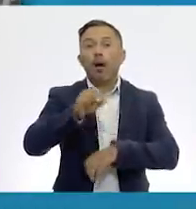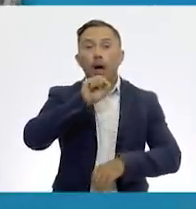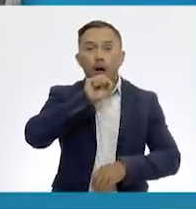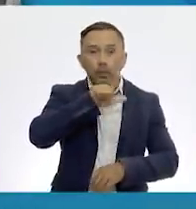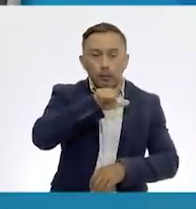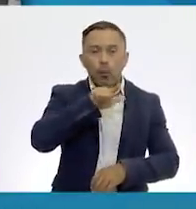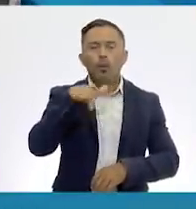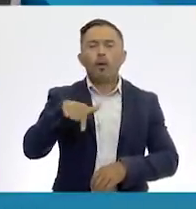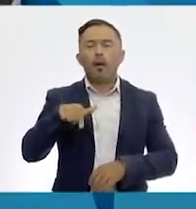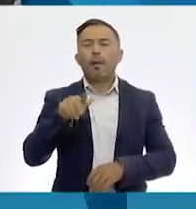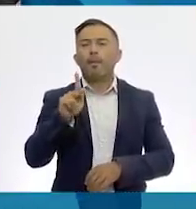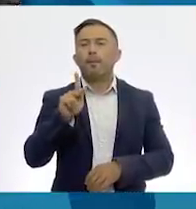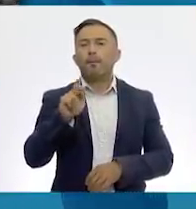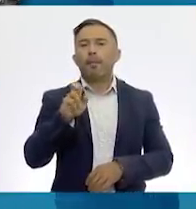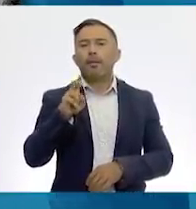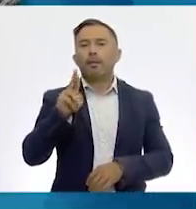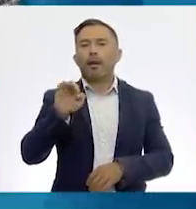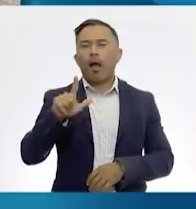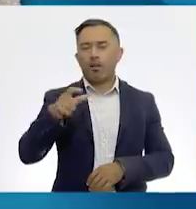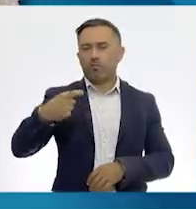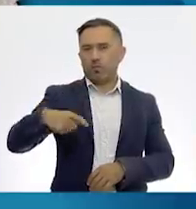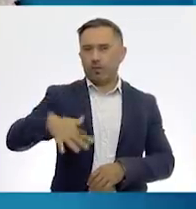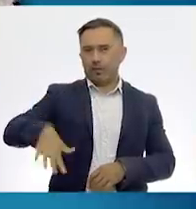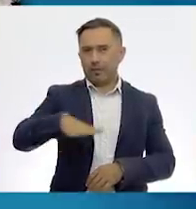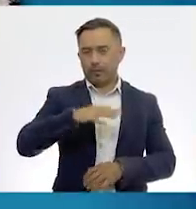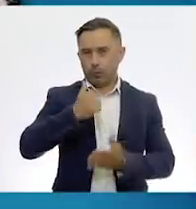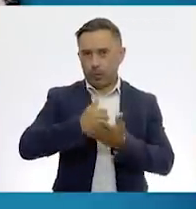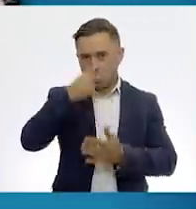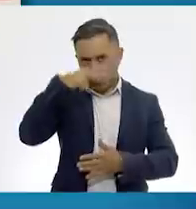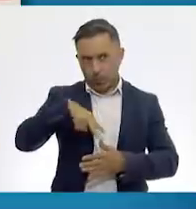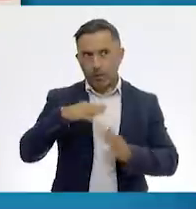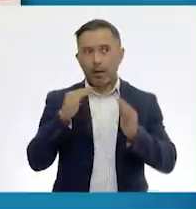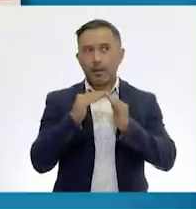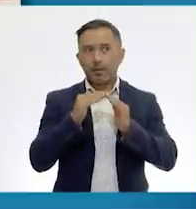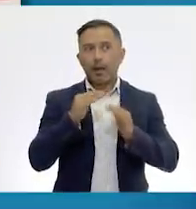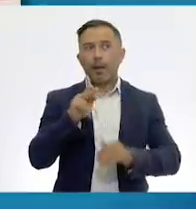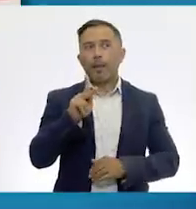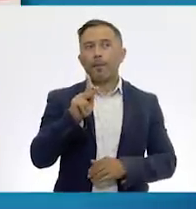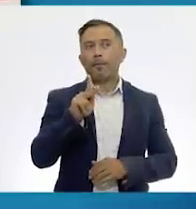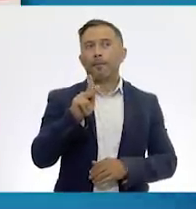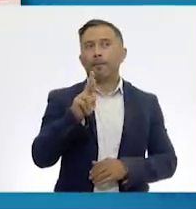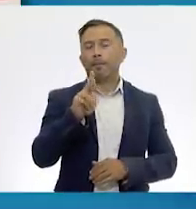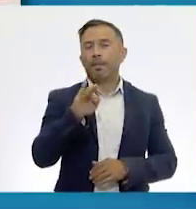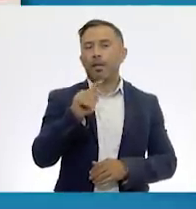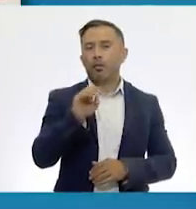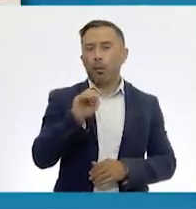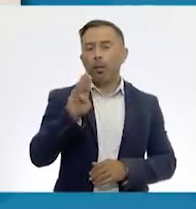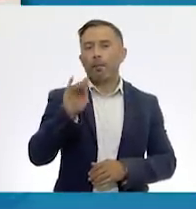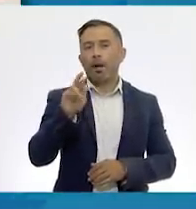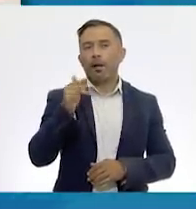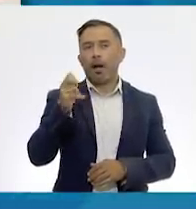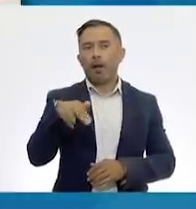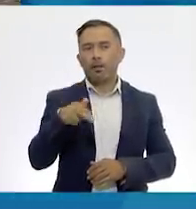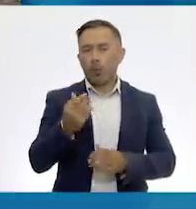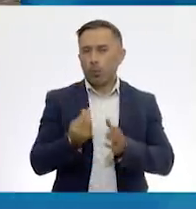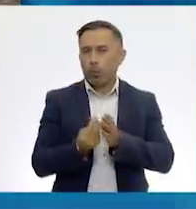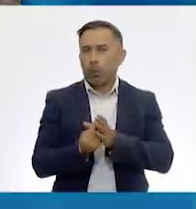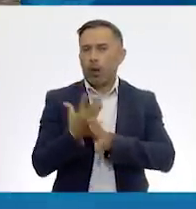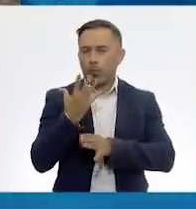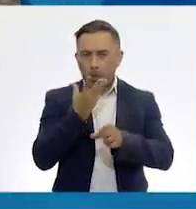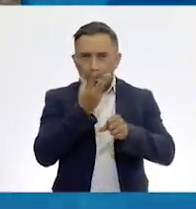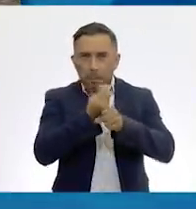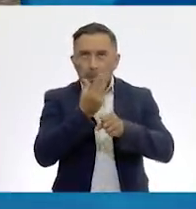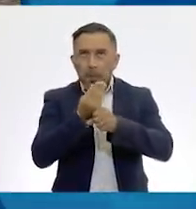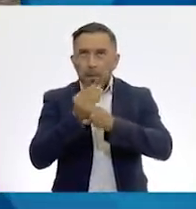Pedregal, en la Ciudad de México, como la Casa Prieto Barragán, totalmente restaurada, y